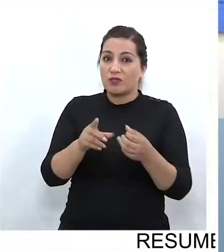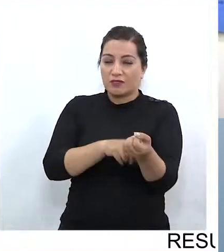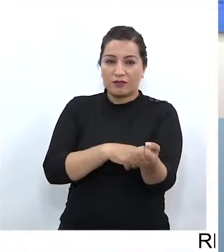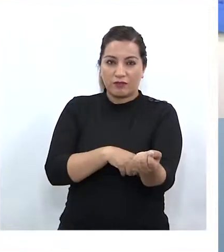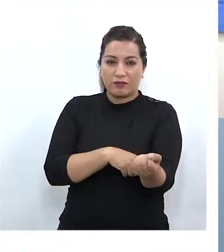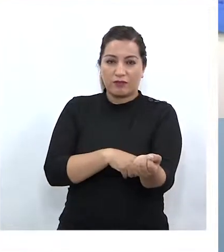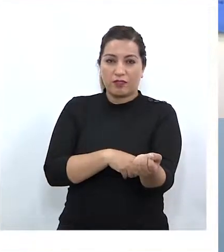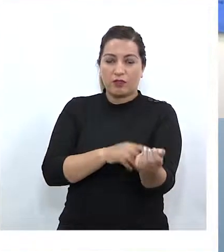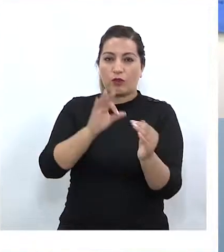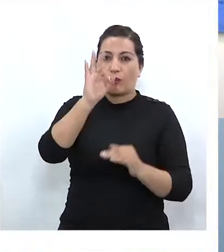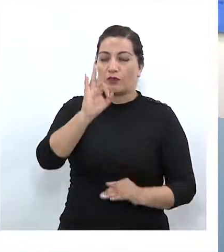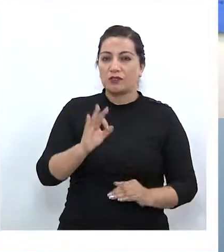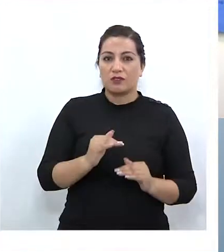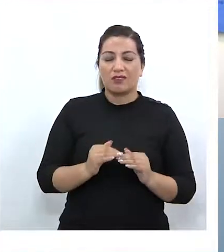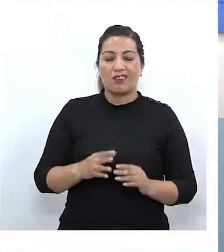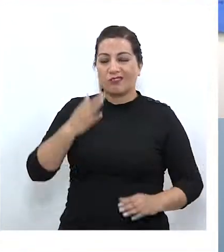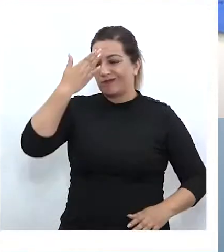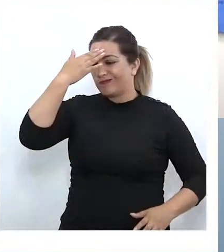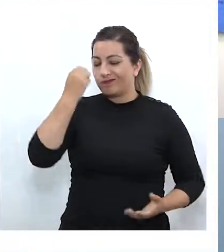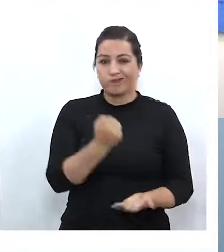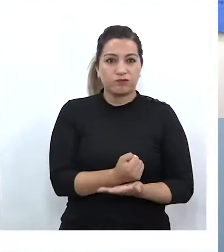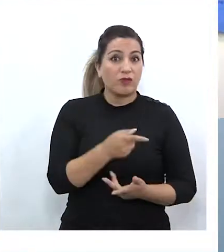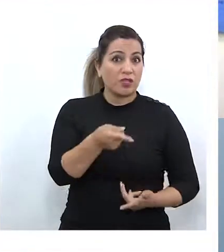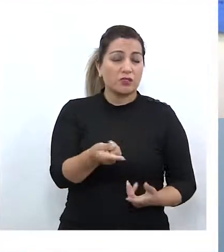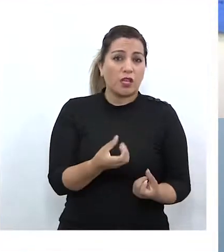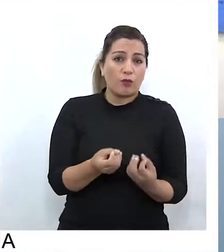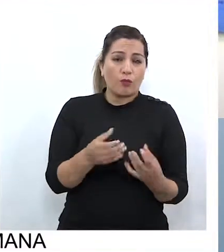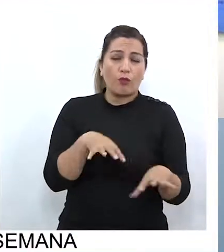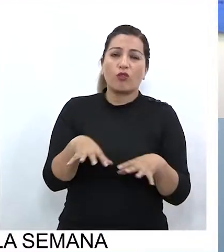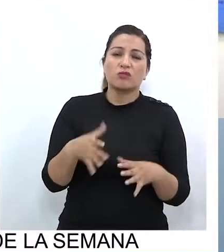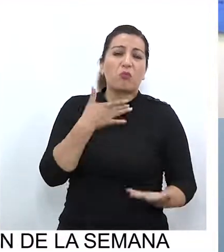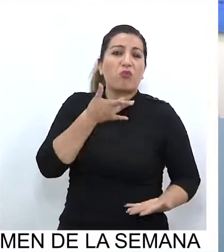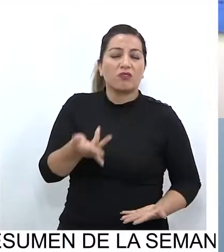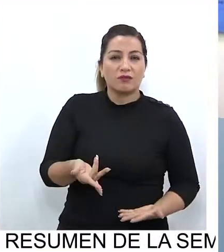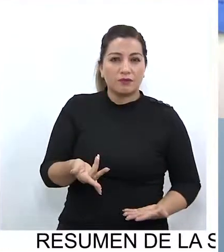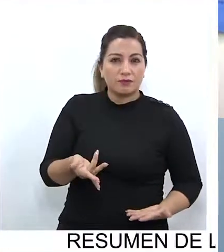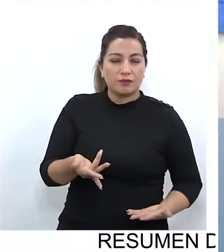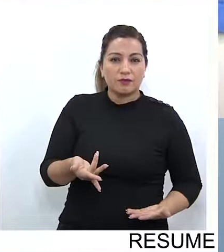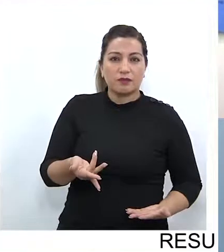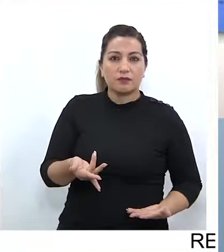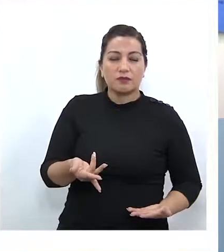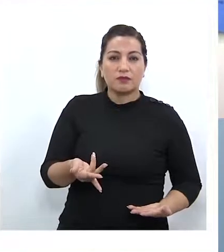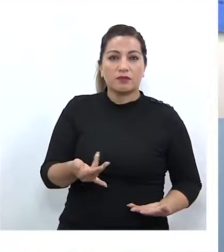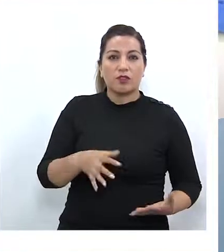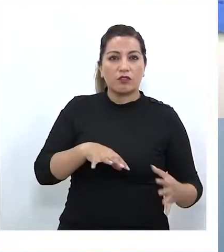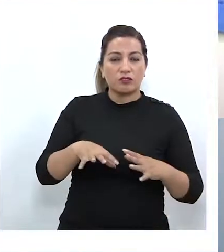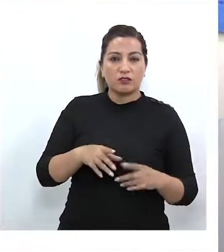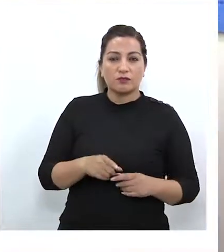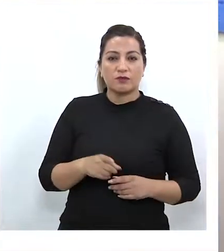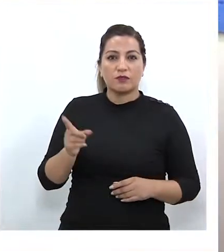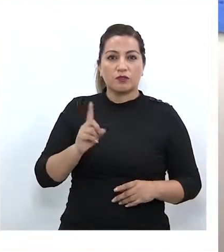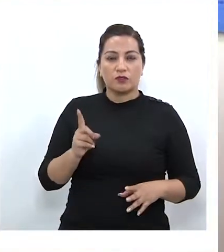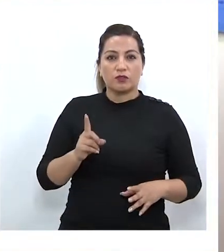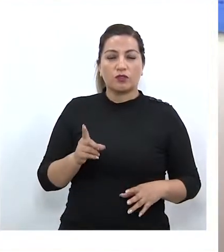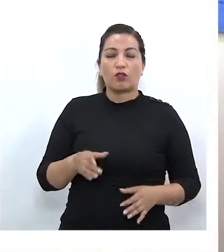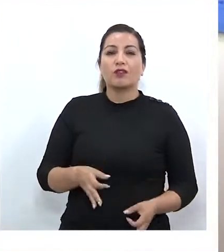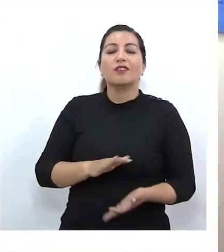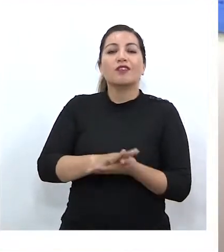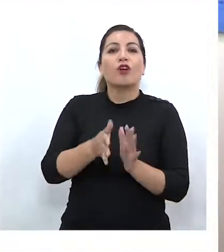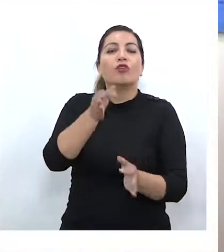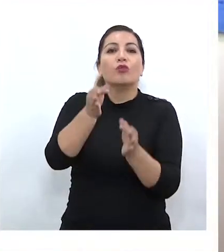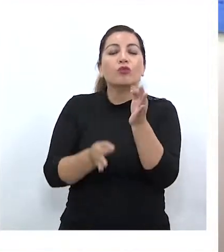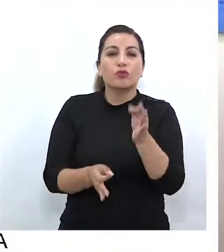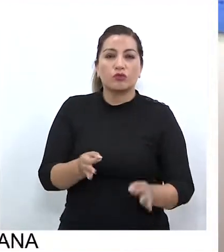familias un alto nivel de frustración, entre otras cosas porque tiene componentes que no son de toda